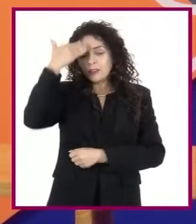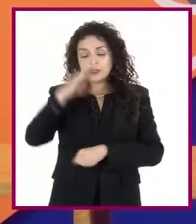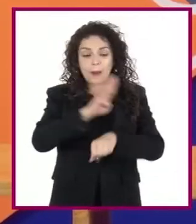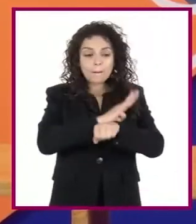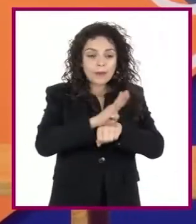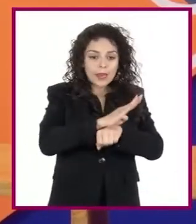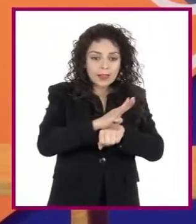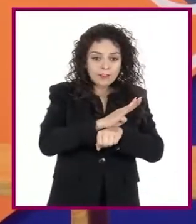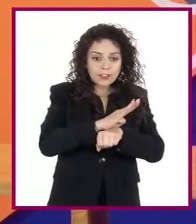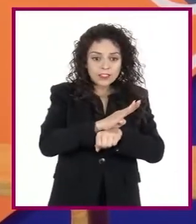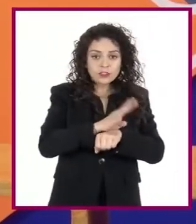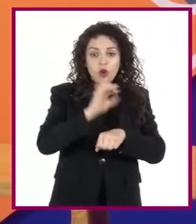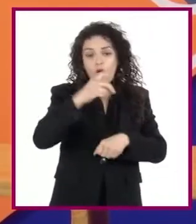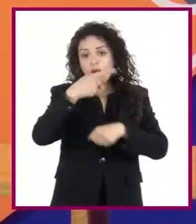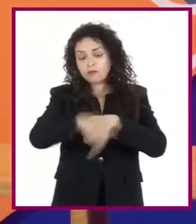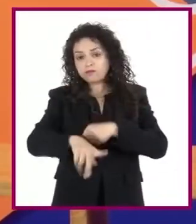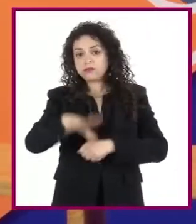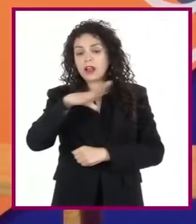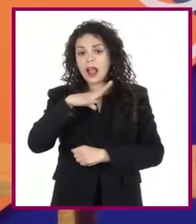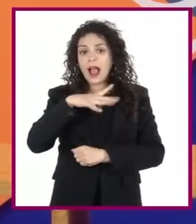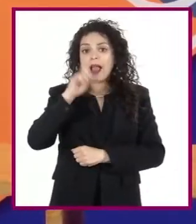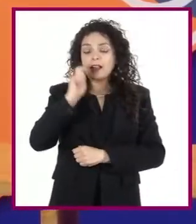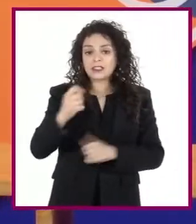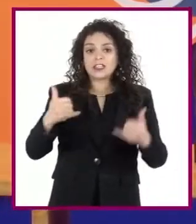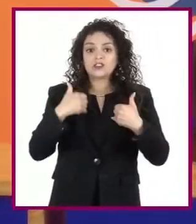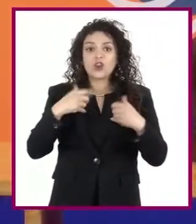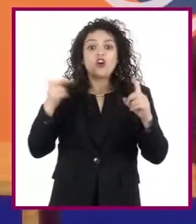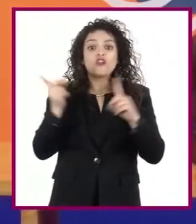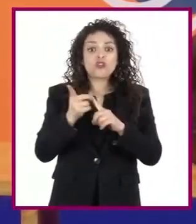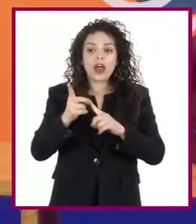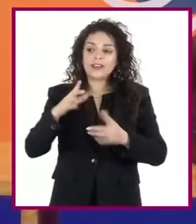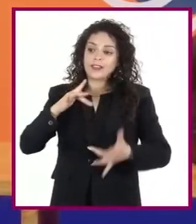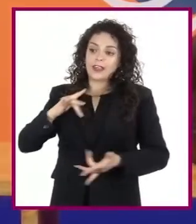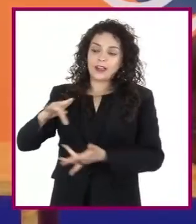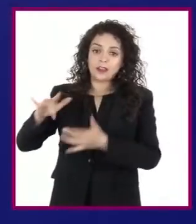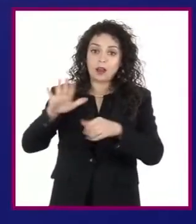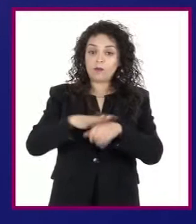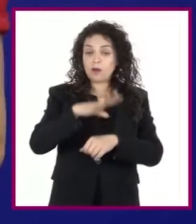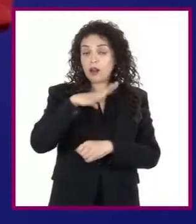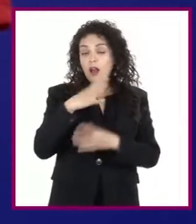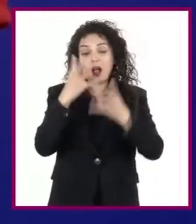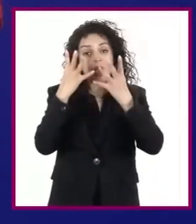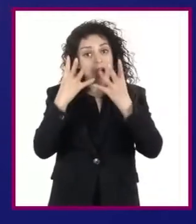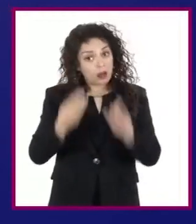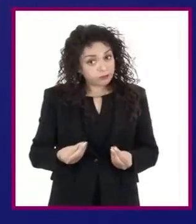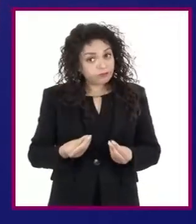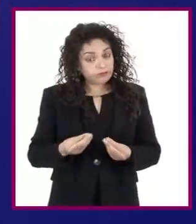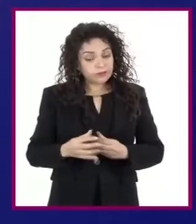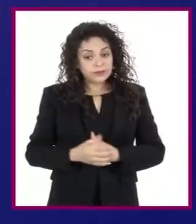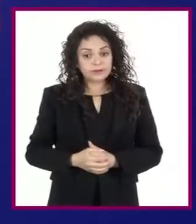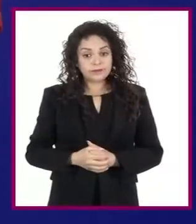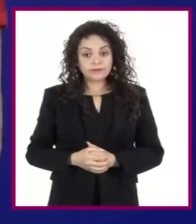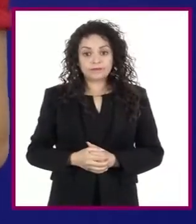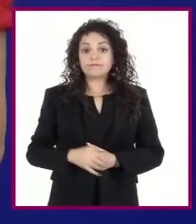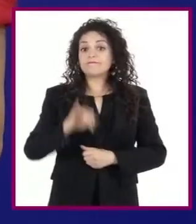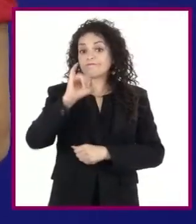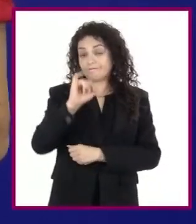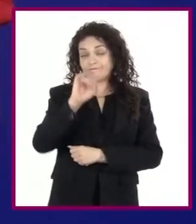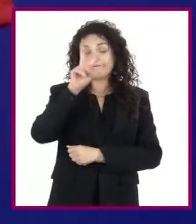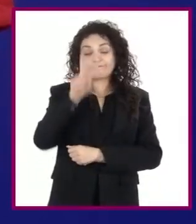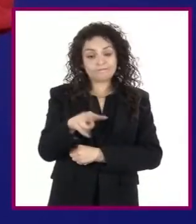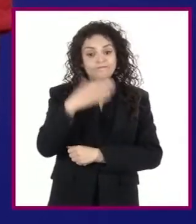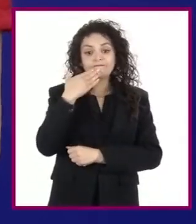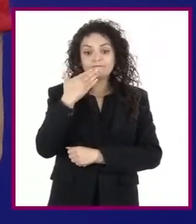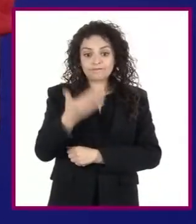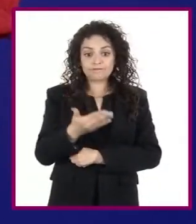que se enfrentan las y los jóvenes en las redes sociales, porque son muchos. Eso me parece muy bien. ¿Ya